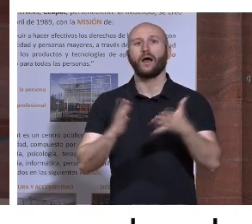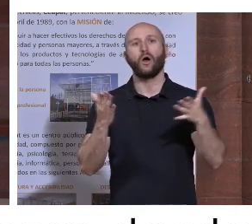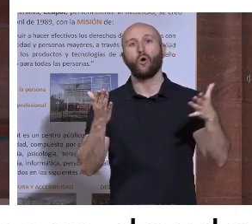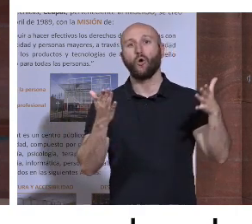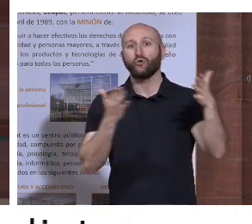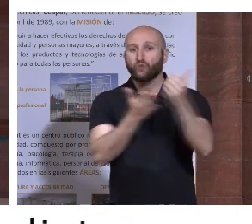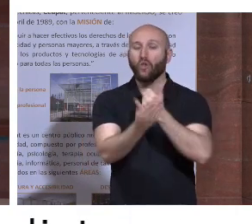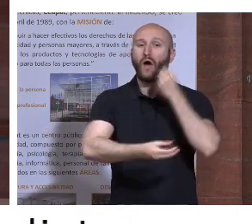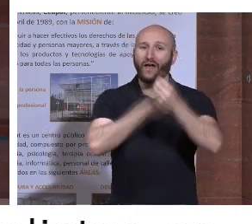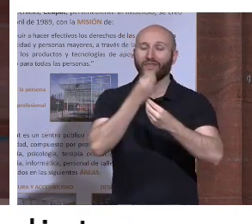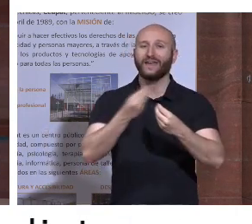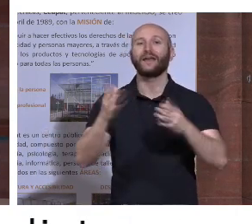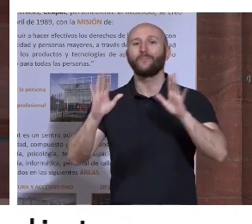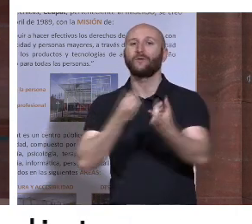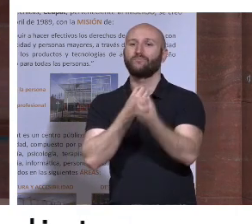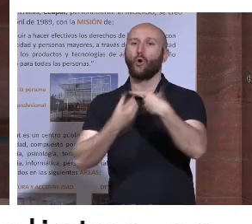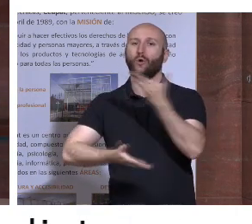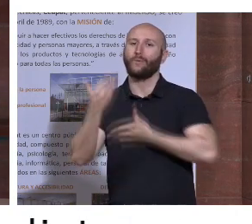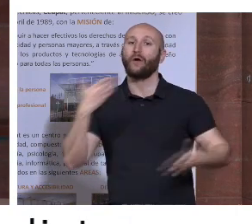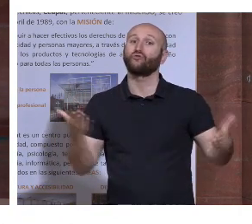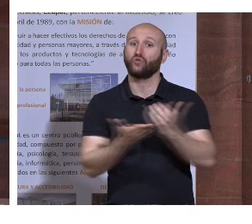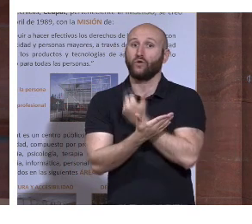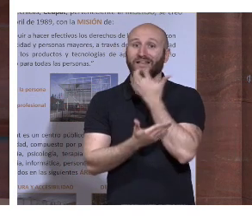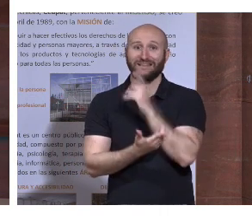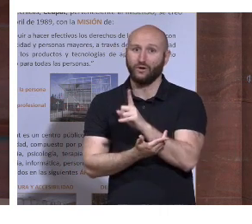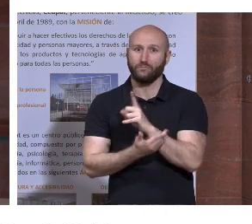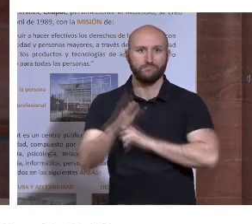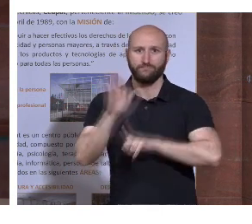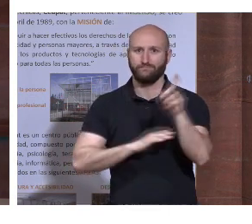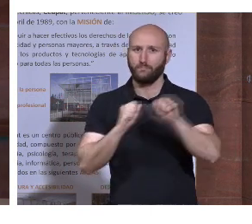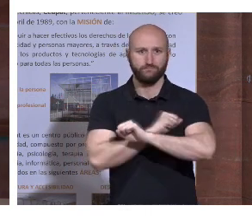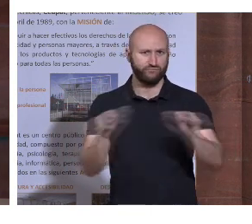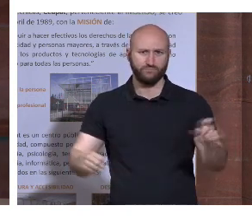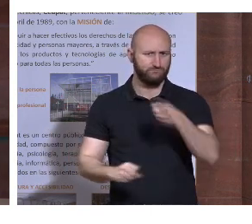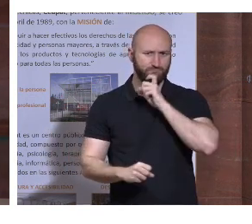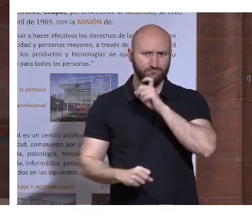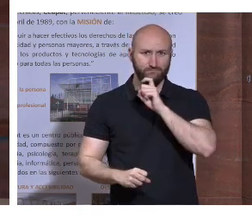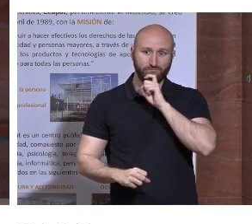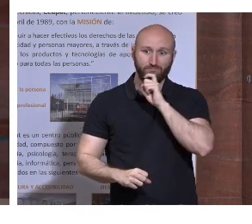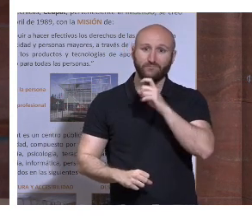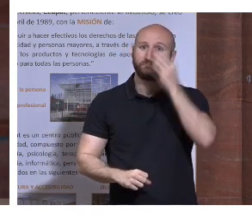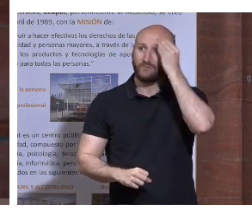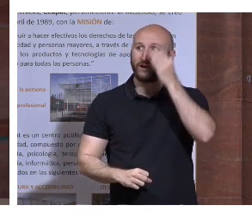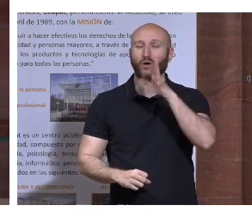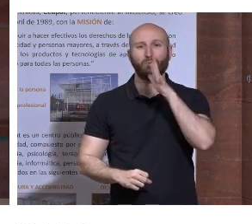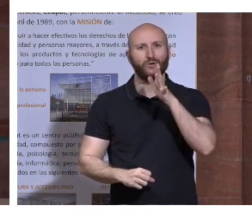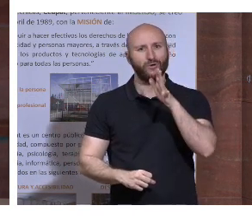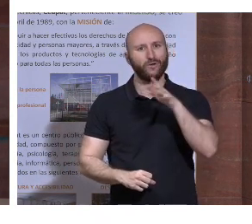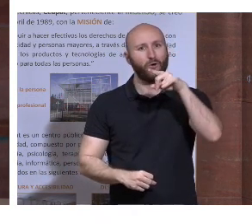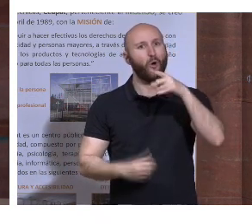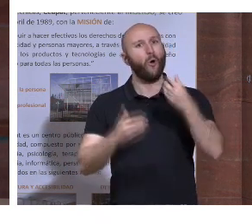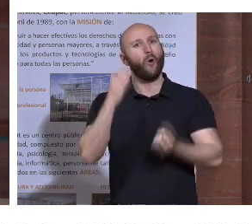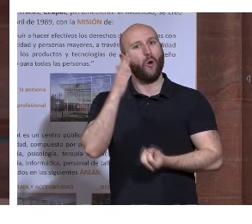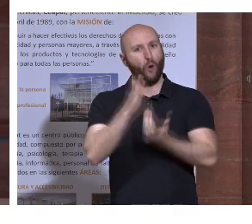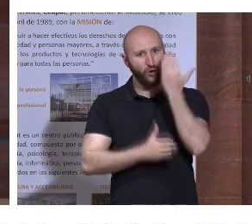con todos. Si no, va a ser muy difícil que progresemos. Y en este sentido, pues yo creo que el acierto de la jornada de hoy